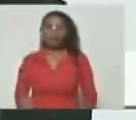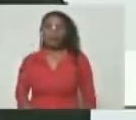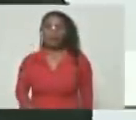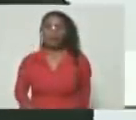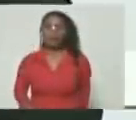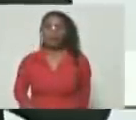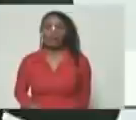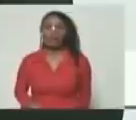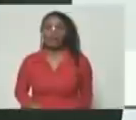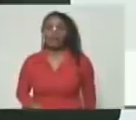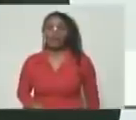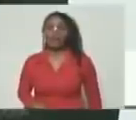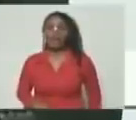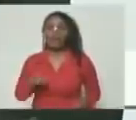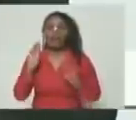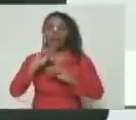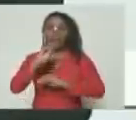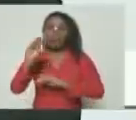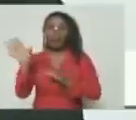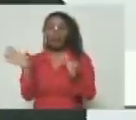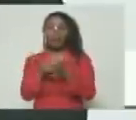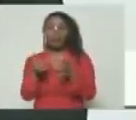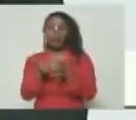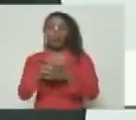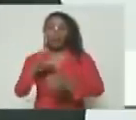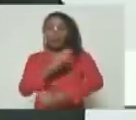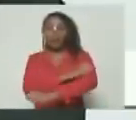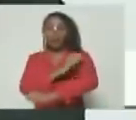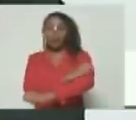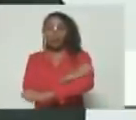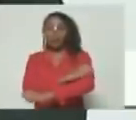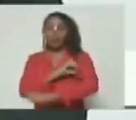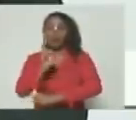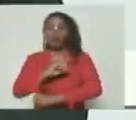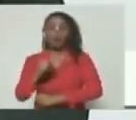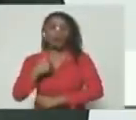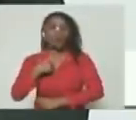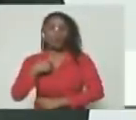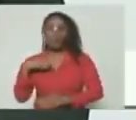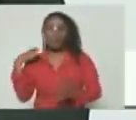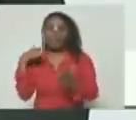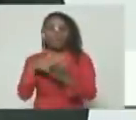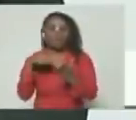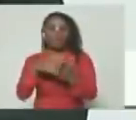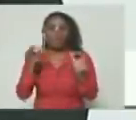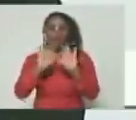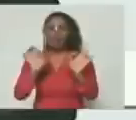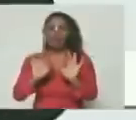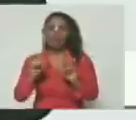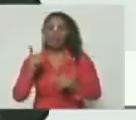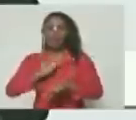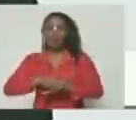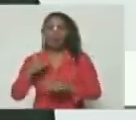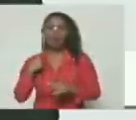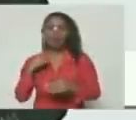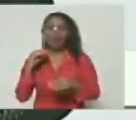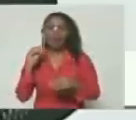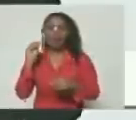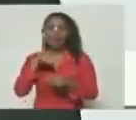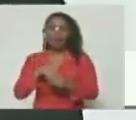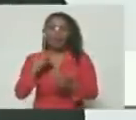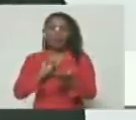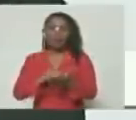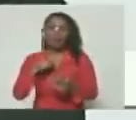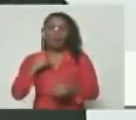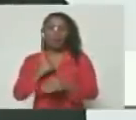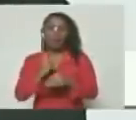llamado a este sector de la oposición, yo no lo voy a atacar porque estaríamos entrando en el mismo terreno del